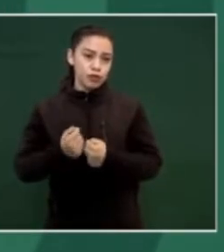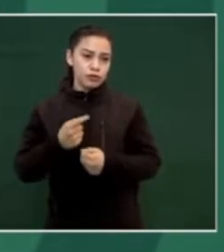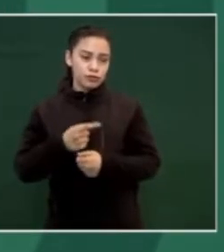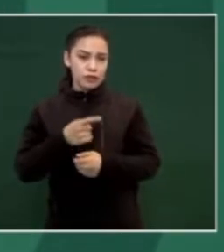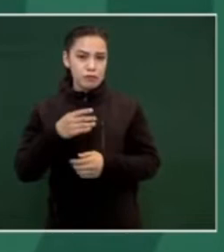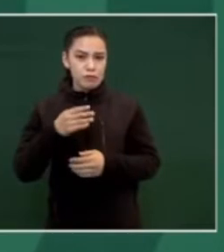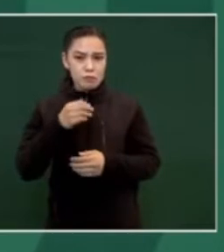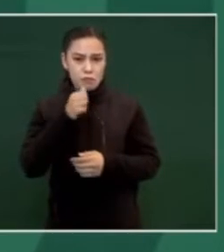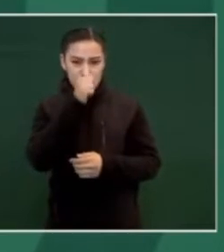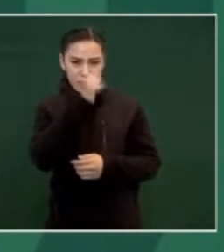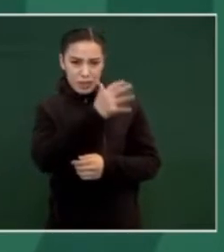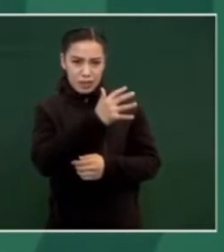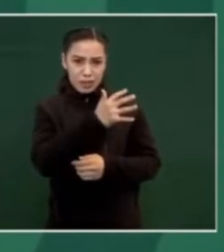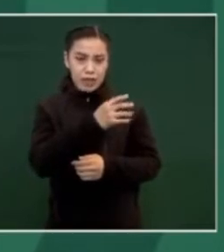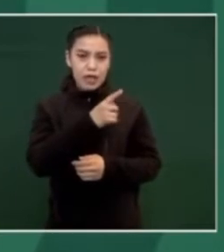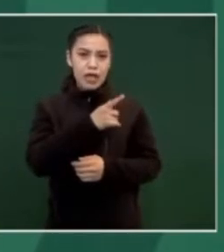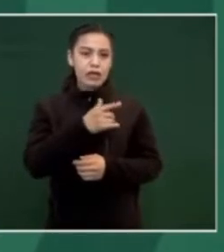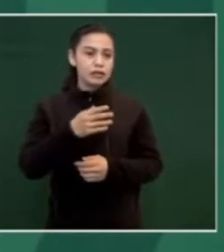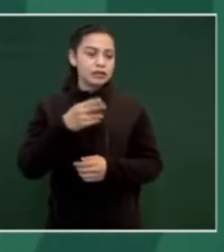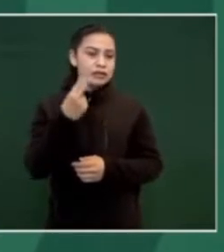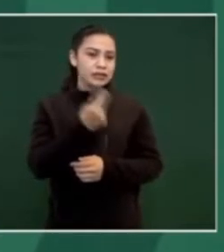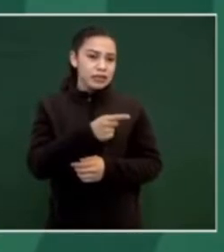alborotador del pueblo